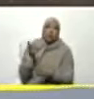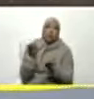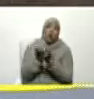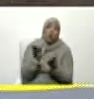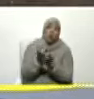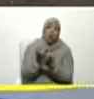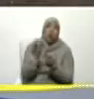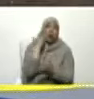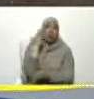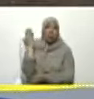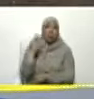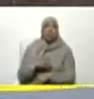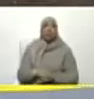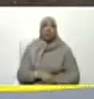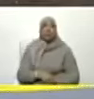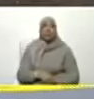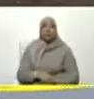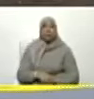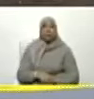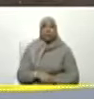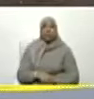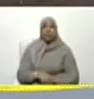Manacoa.